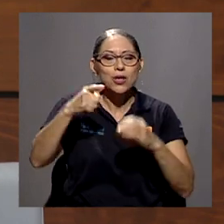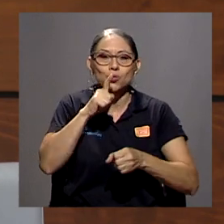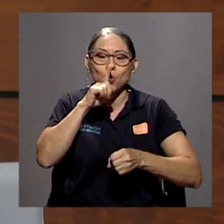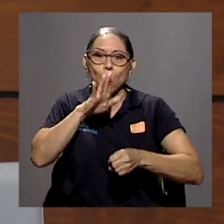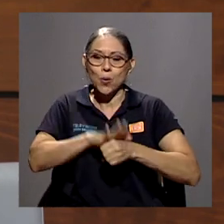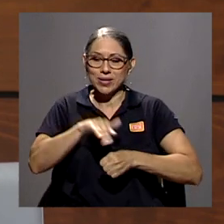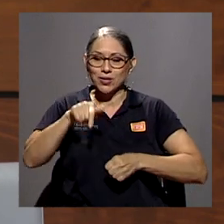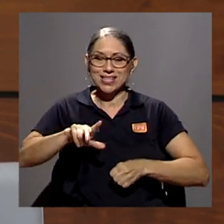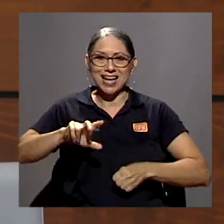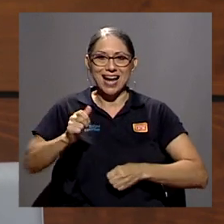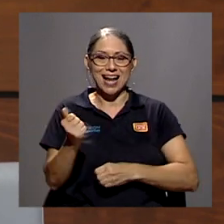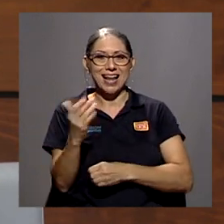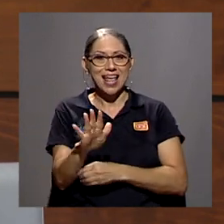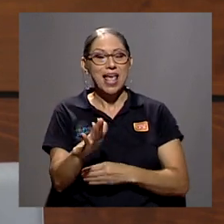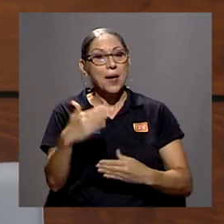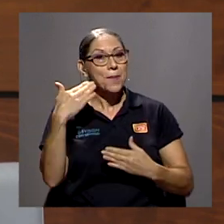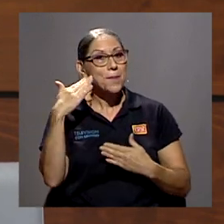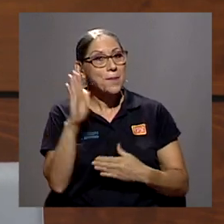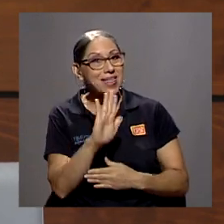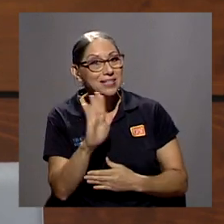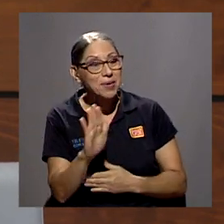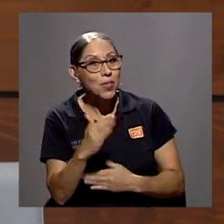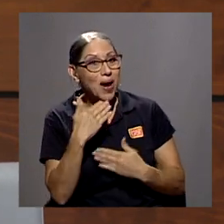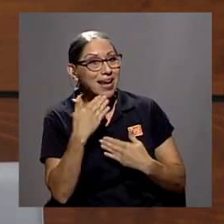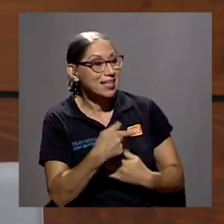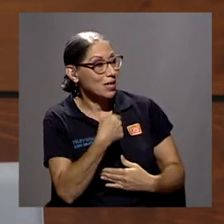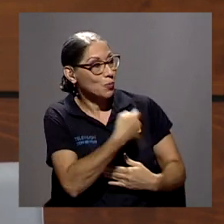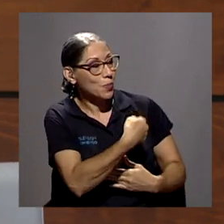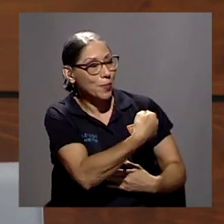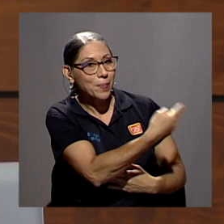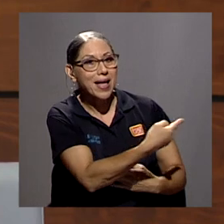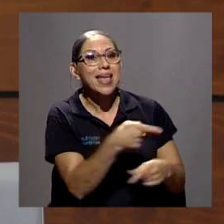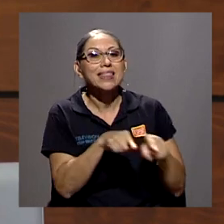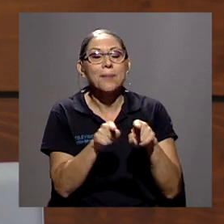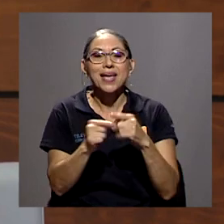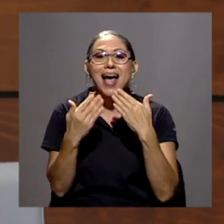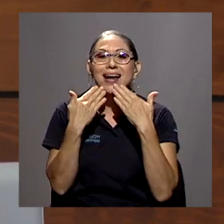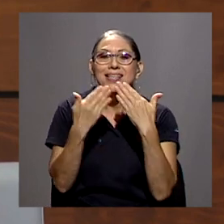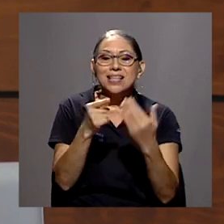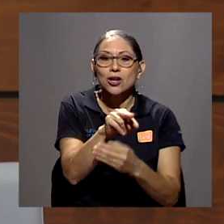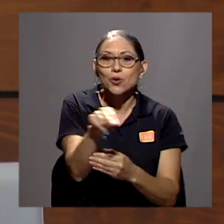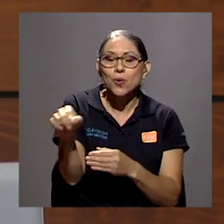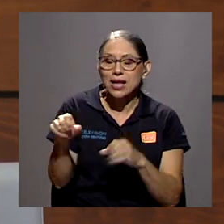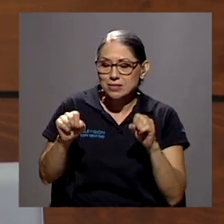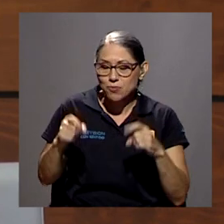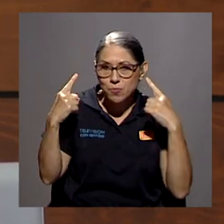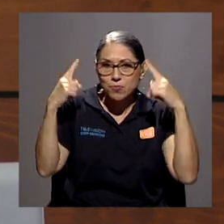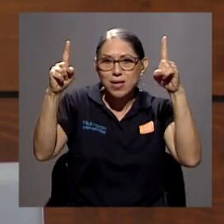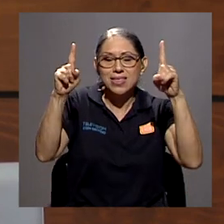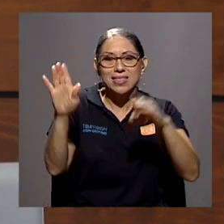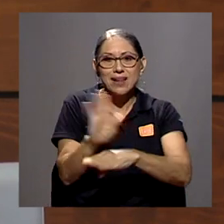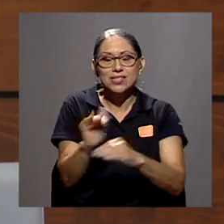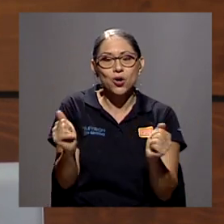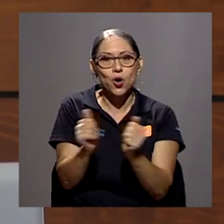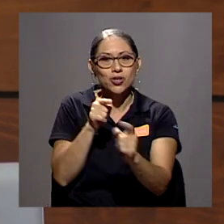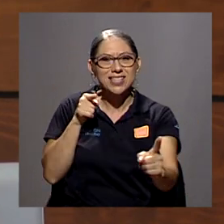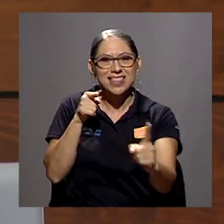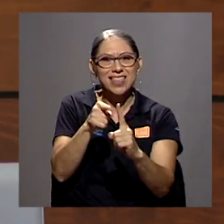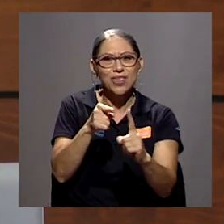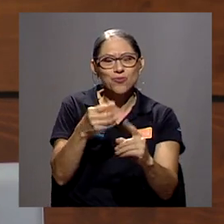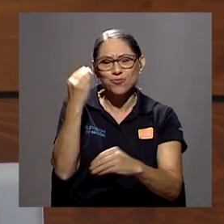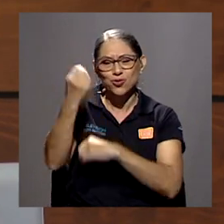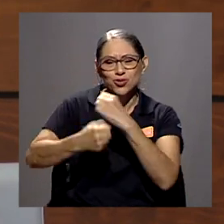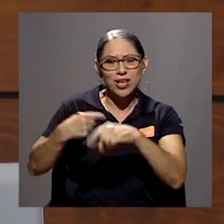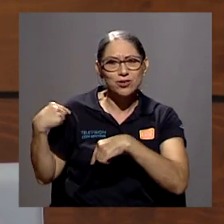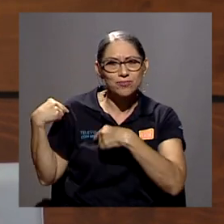agradeciéndole a nadie a daniel ya yonder pero sobre todo agradeciendo de mis compañeros que hacen posible esta televisión con sentido desde hace muchos años y